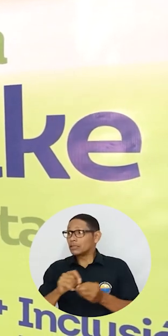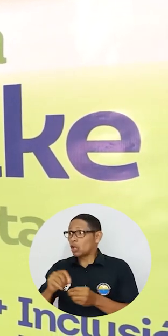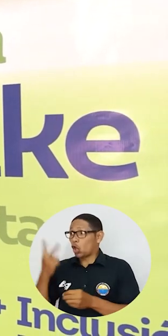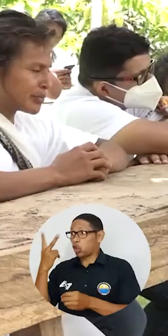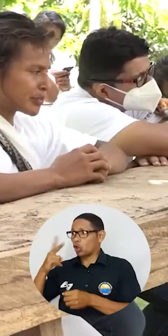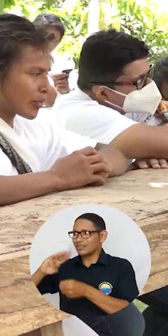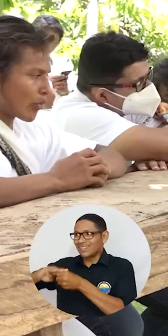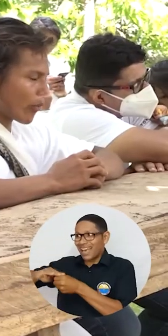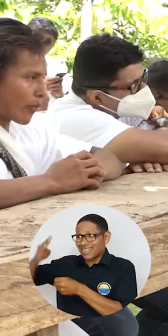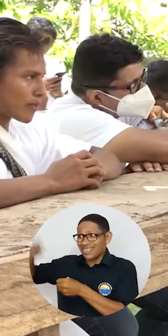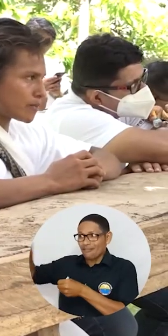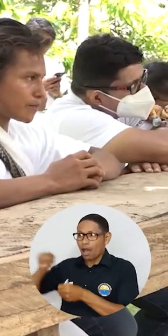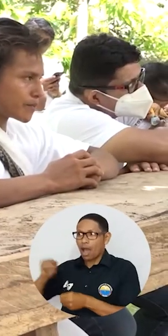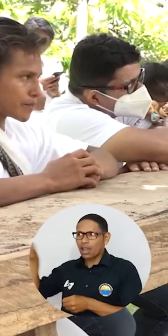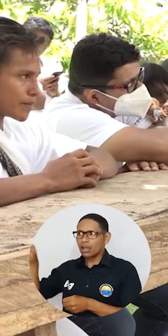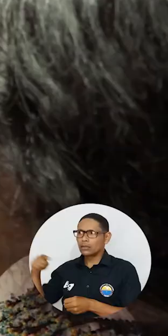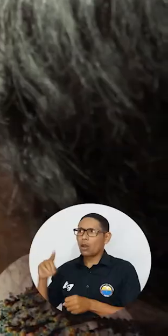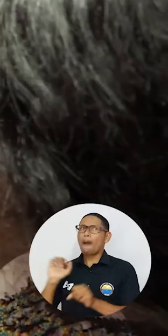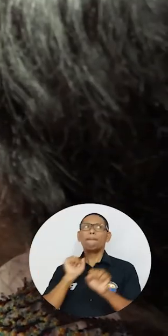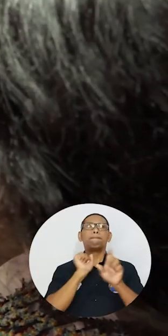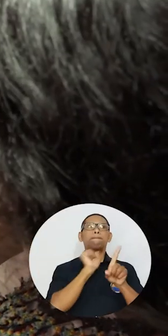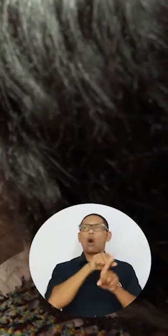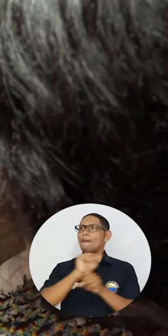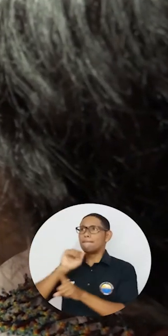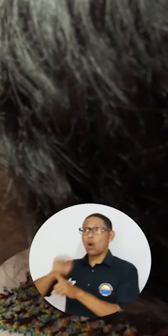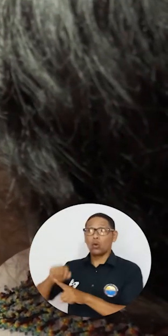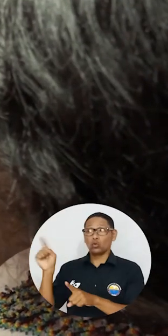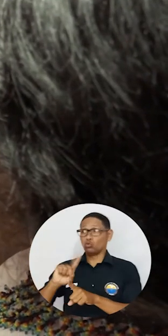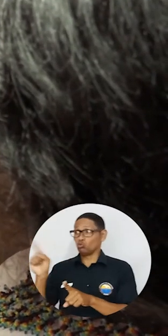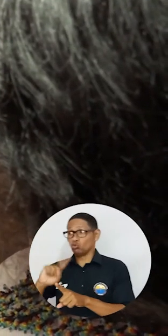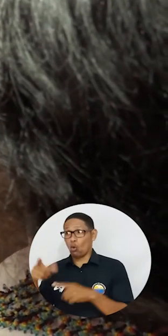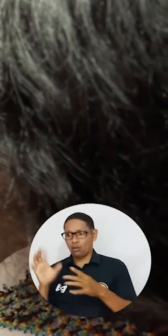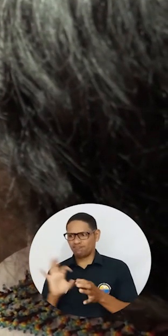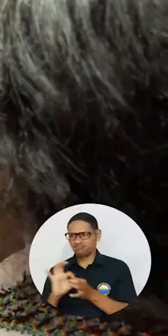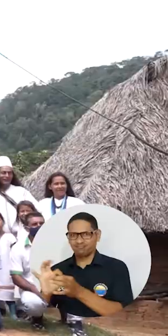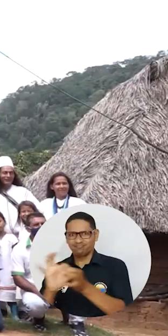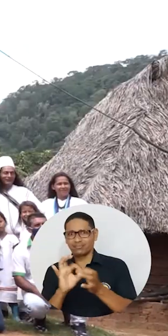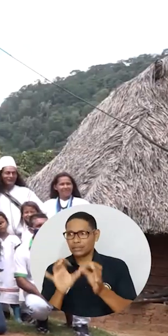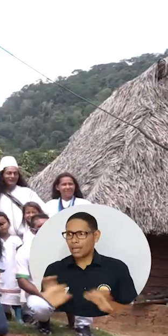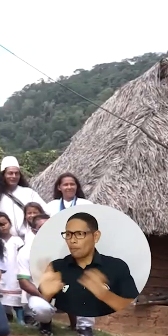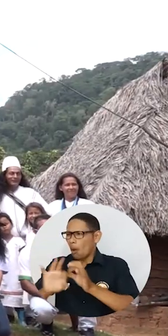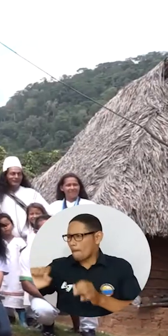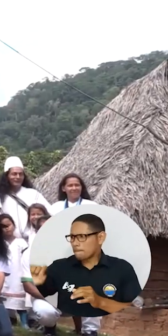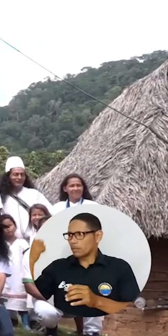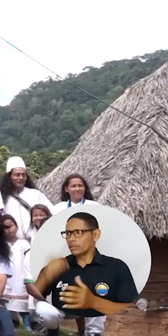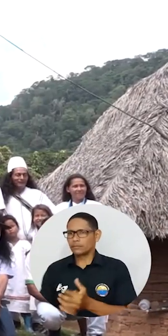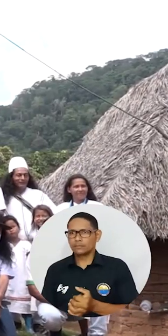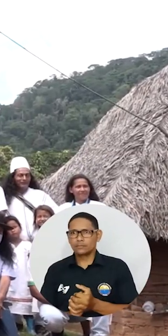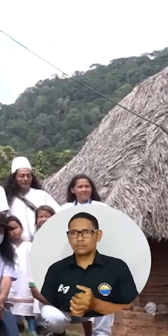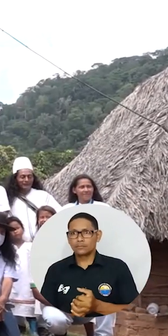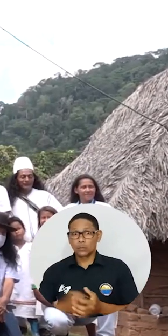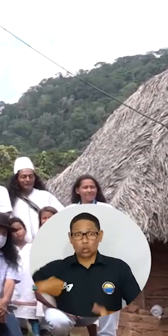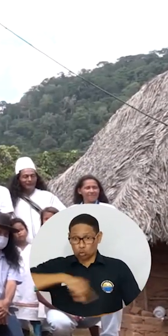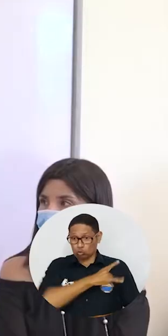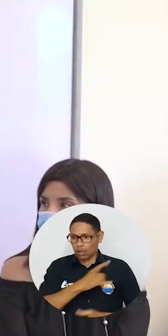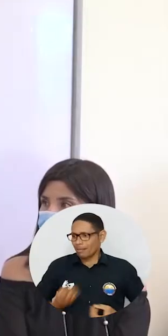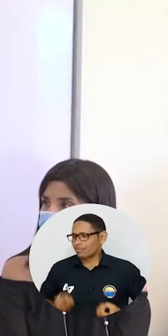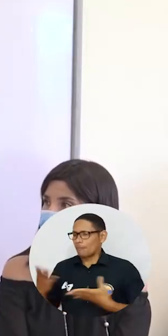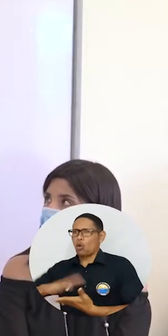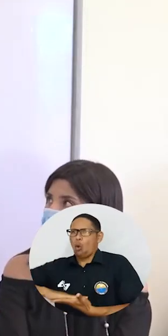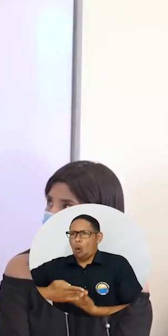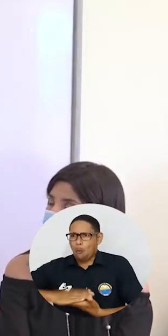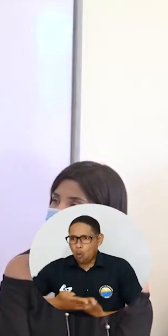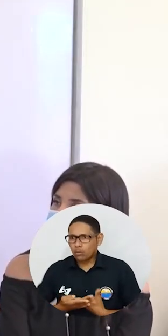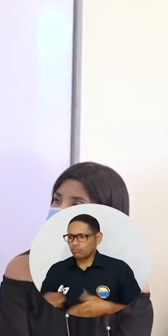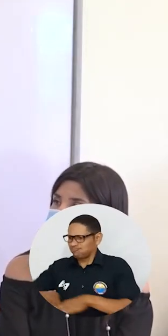esas, incluyendo las dos en la Sierra Nevada, se quede por fuera del plan de conectividad del Internet. Para que lo prioricen. ¿Qué pone la universidad? El mundial y